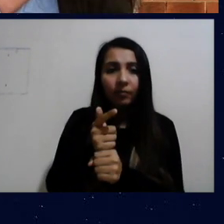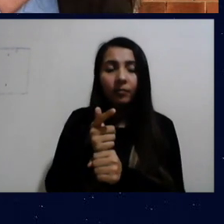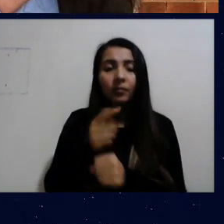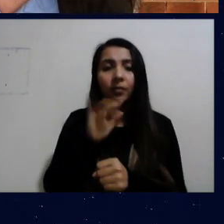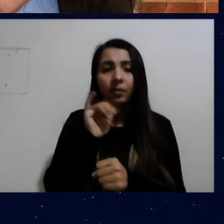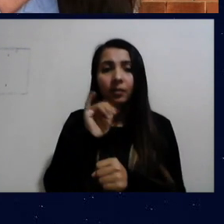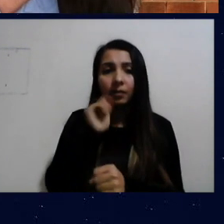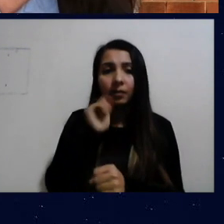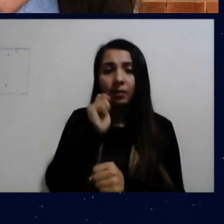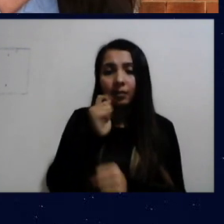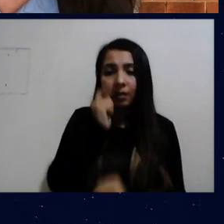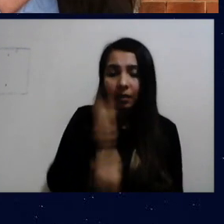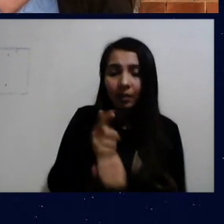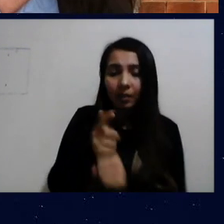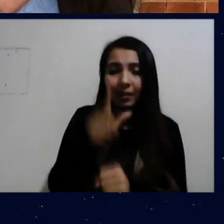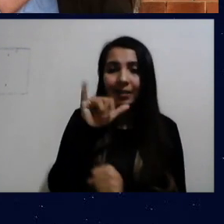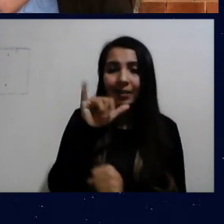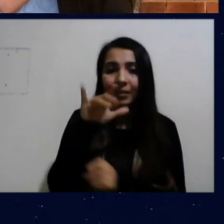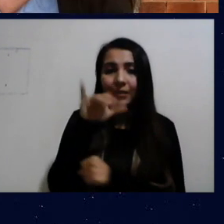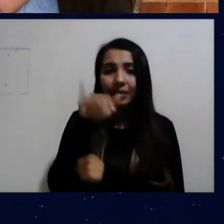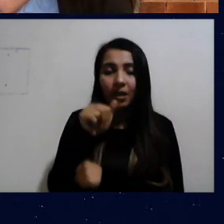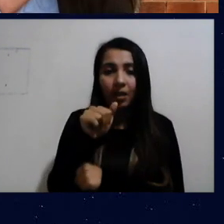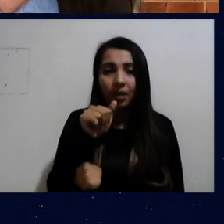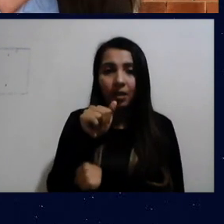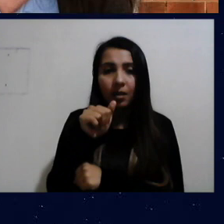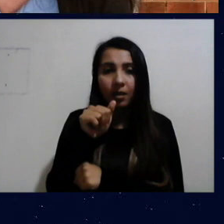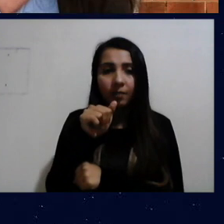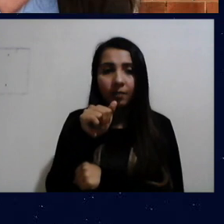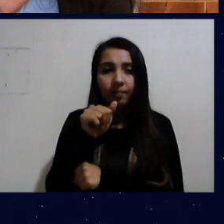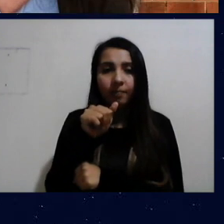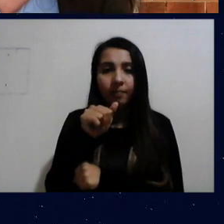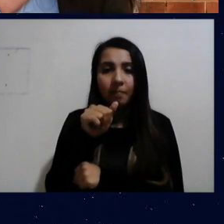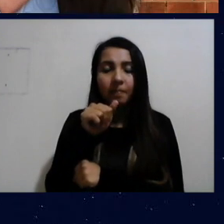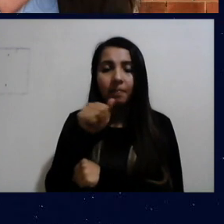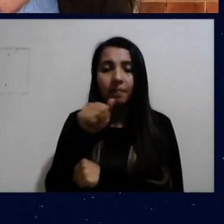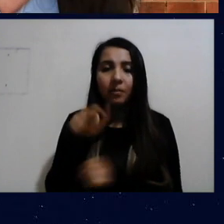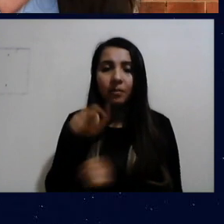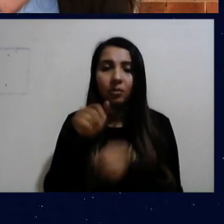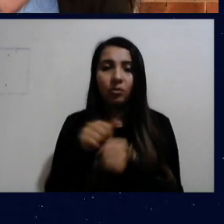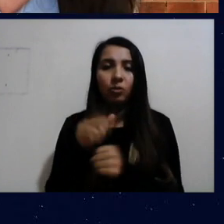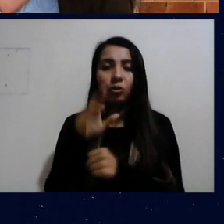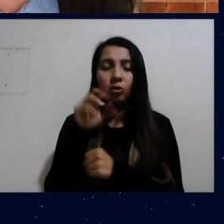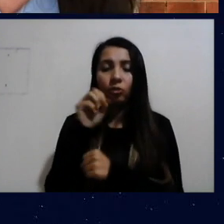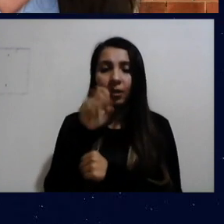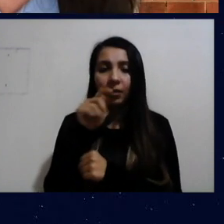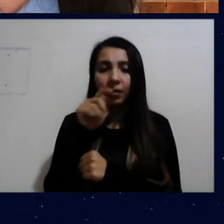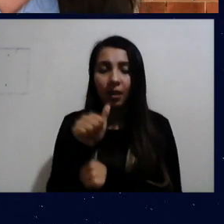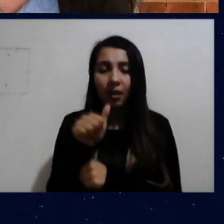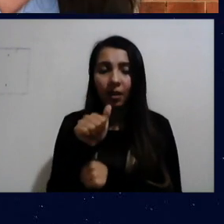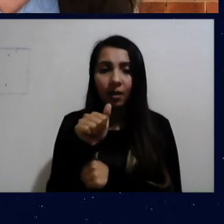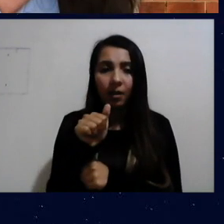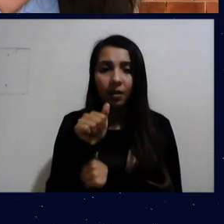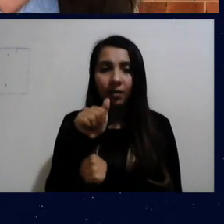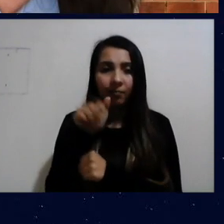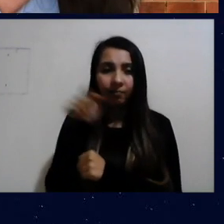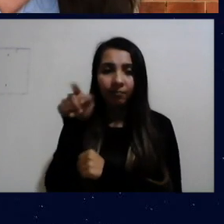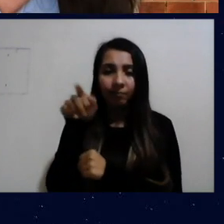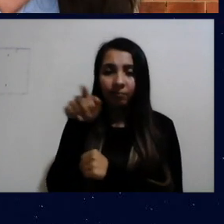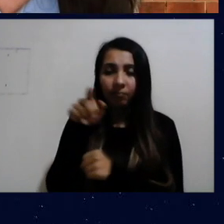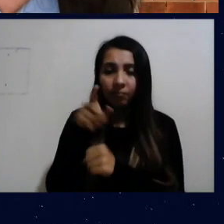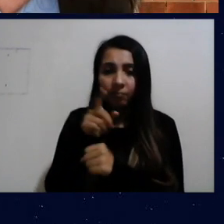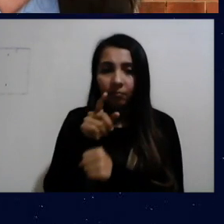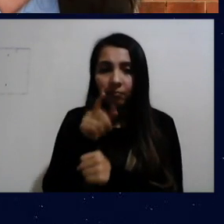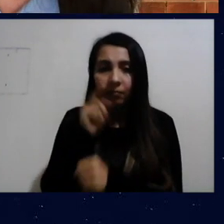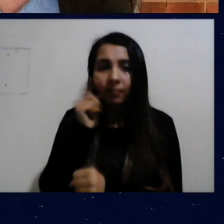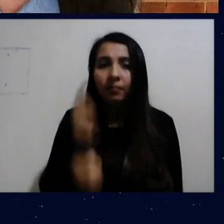por roseta es definitivo, o sea, se ha detectado, ¿vale? Pero eso es, al mismo tiempo que es